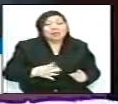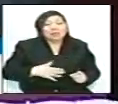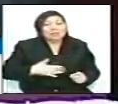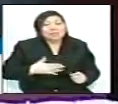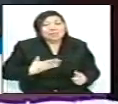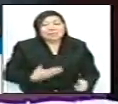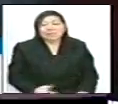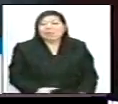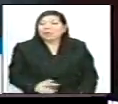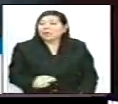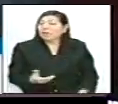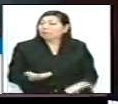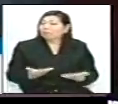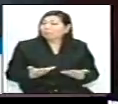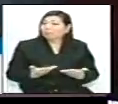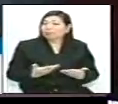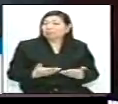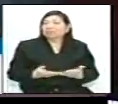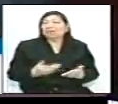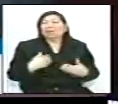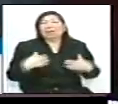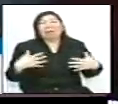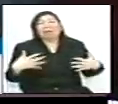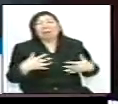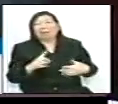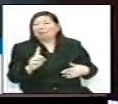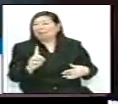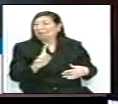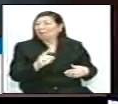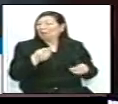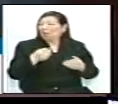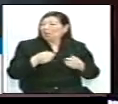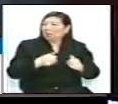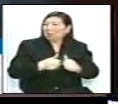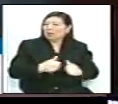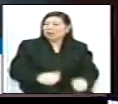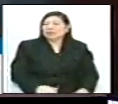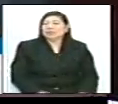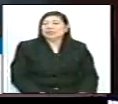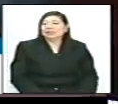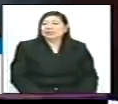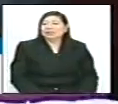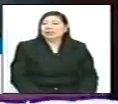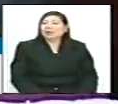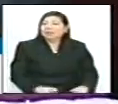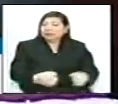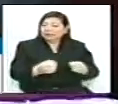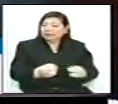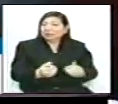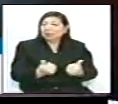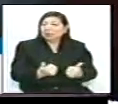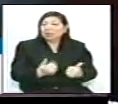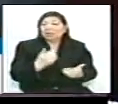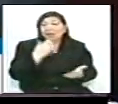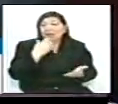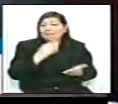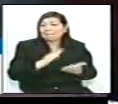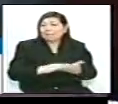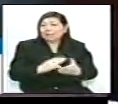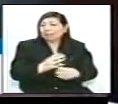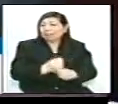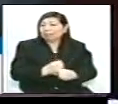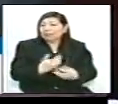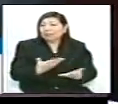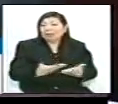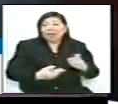pues. Y no nos van a, con el amedrentamiento, con la persecución, convencer a buenas o a malas a someter a